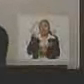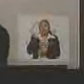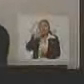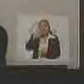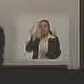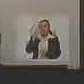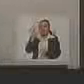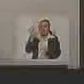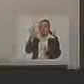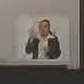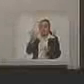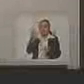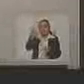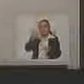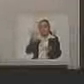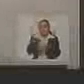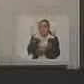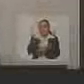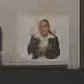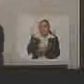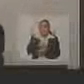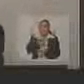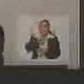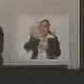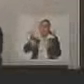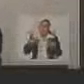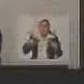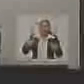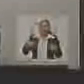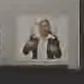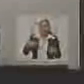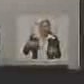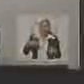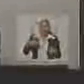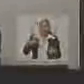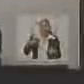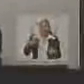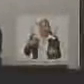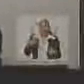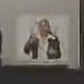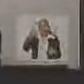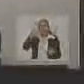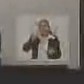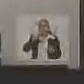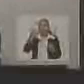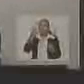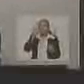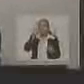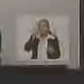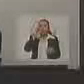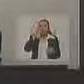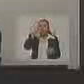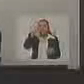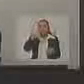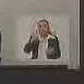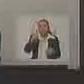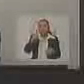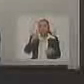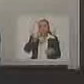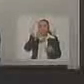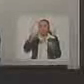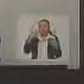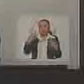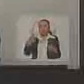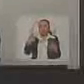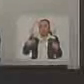van dando en la movilidad de las ciudades, 10 segundos, que requieren los programas de desarrollo urbano. Este